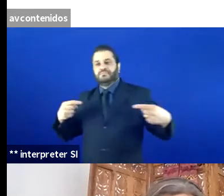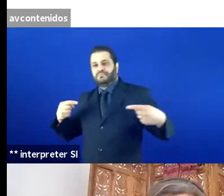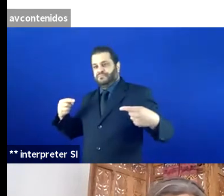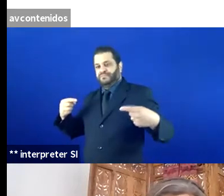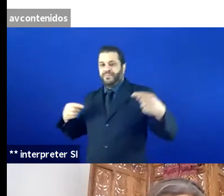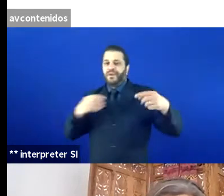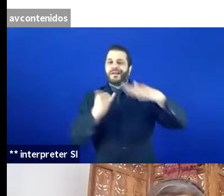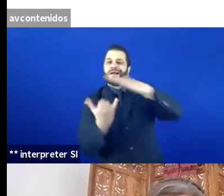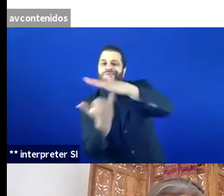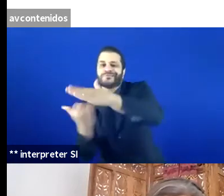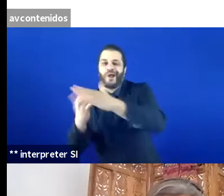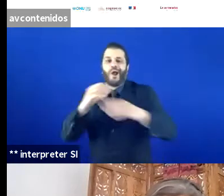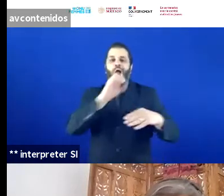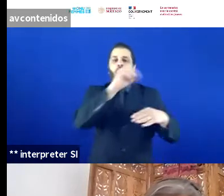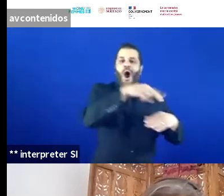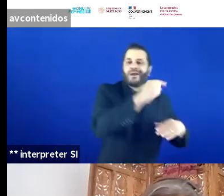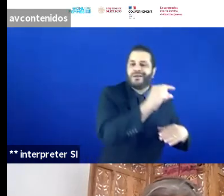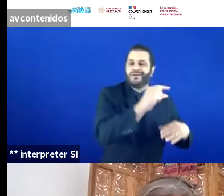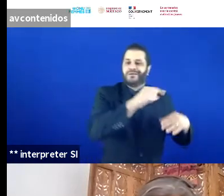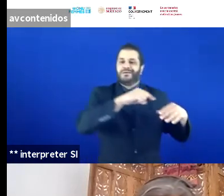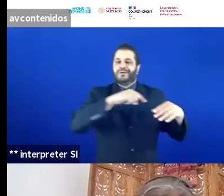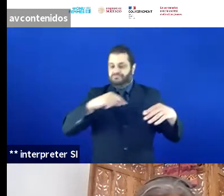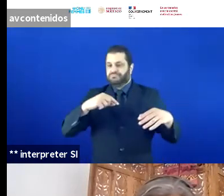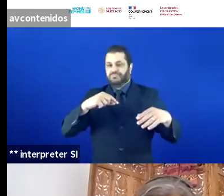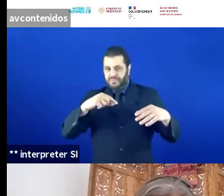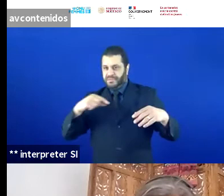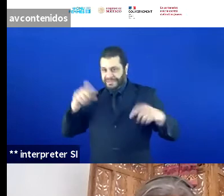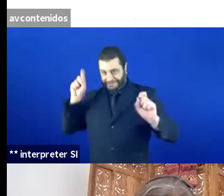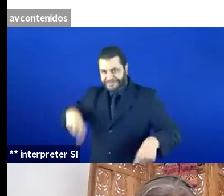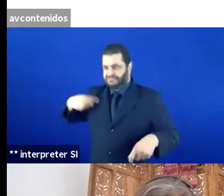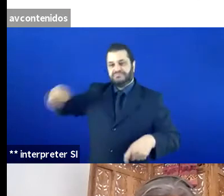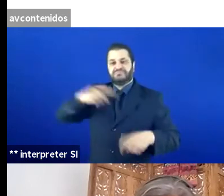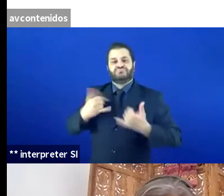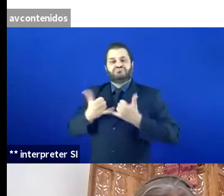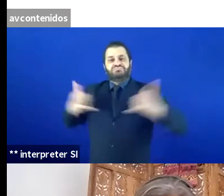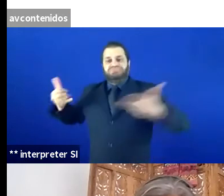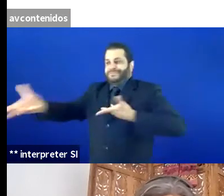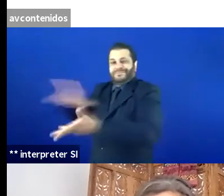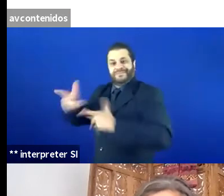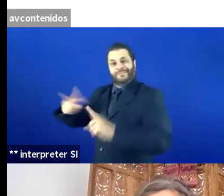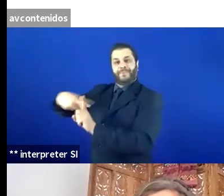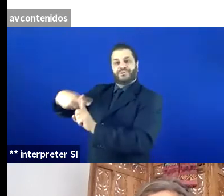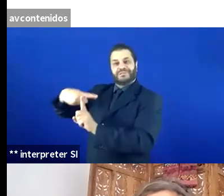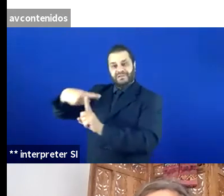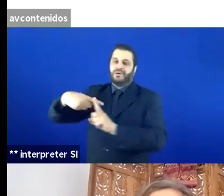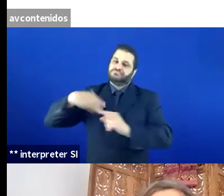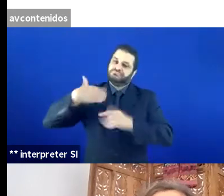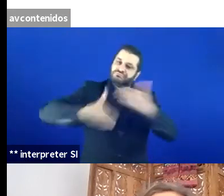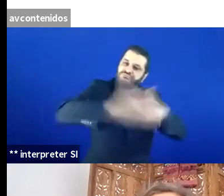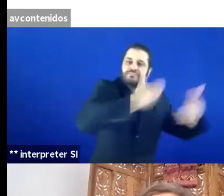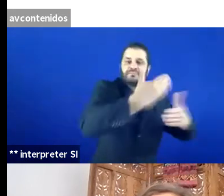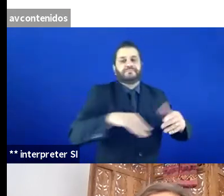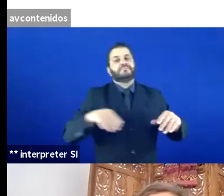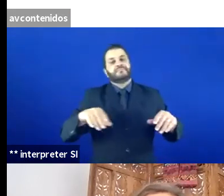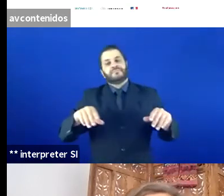la energía y la visión necesarias. Espero seguir trabajando con ustedes hacia la justicia interseccional, hacia la igualdad